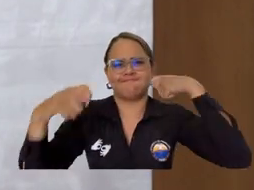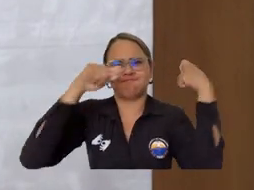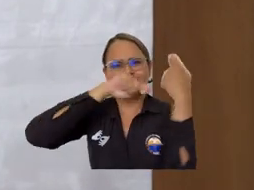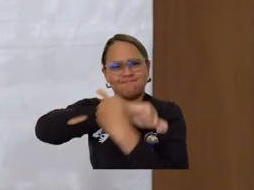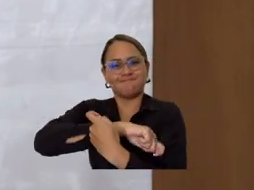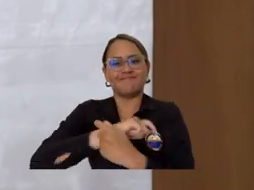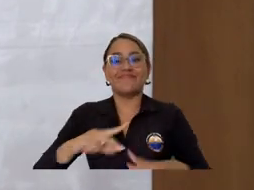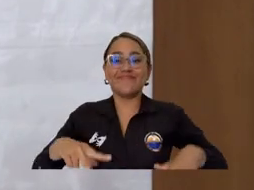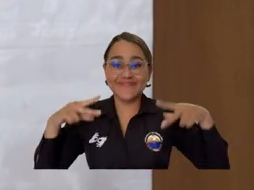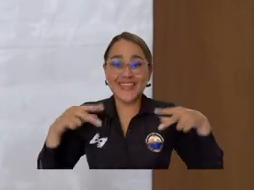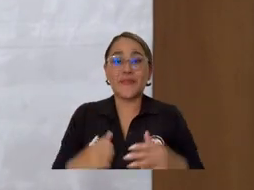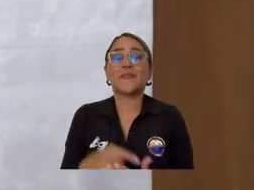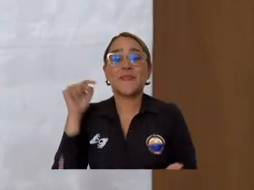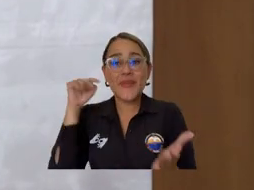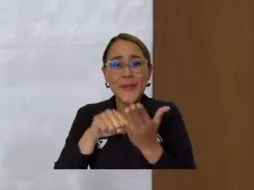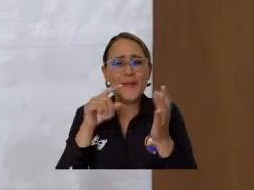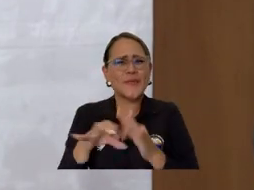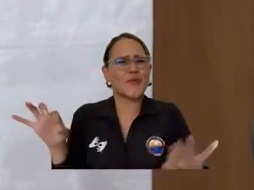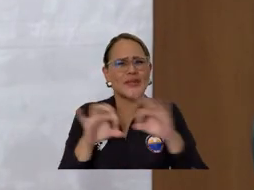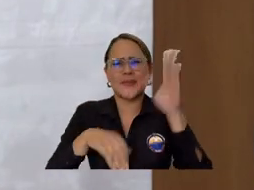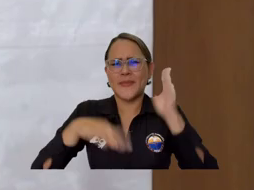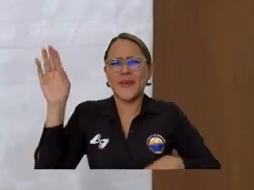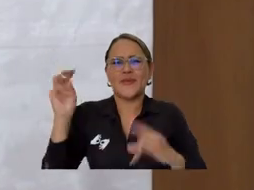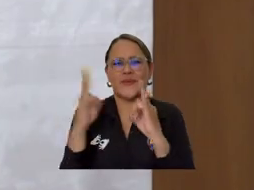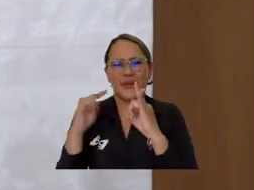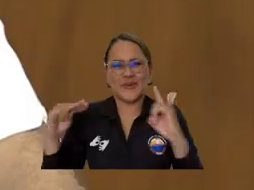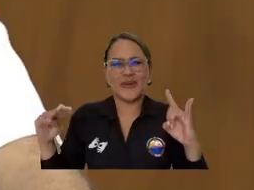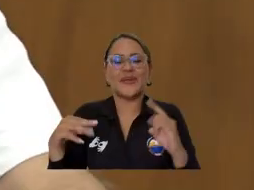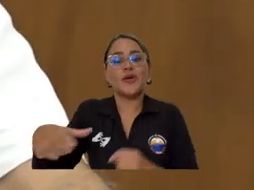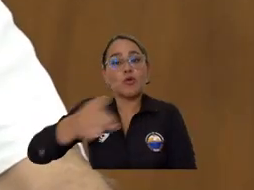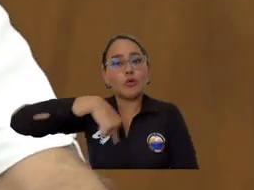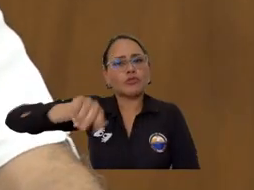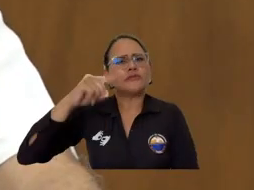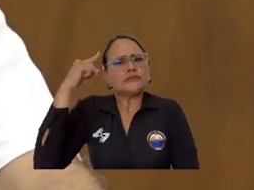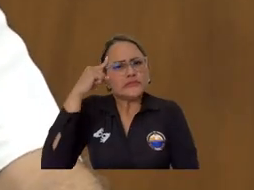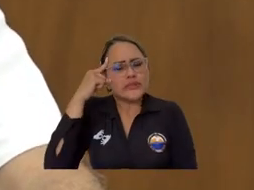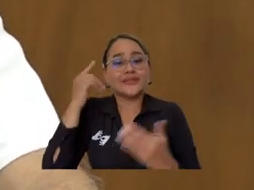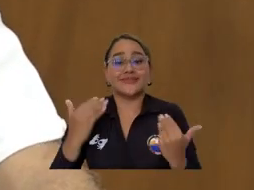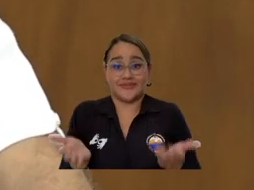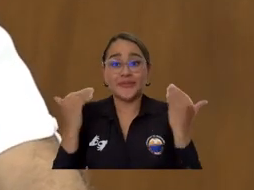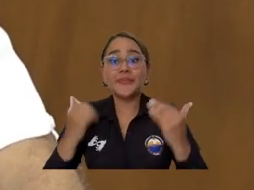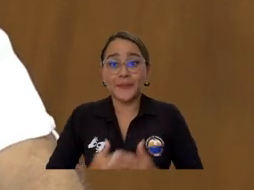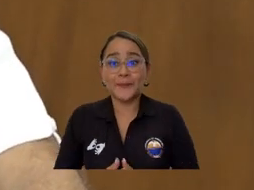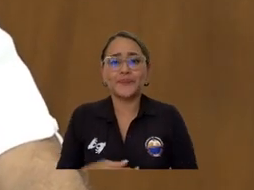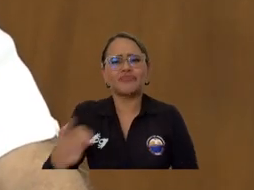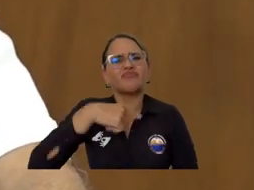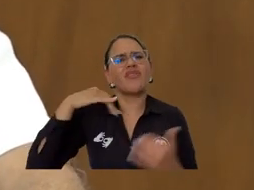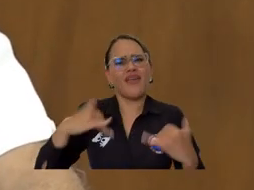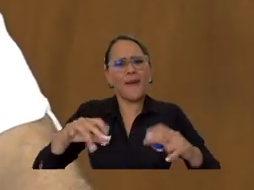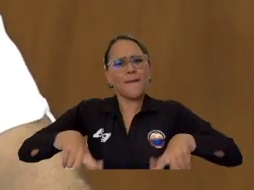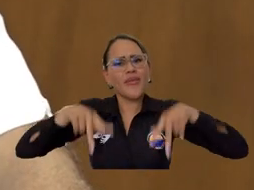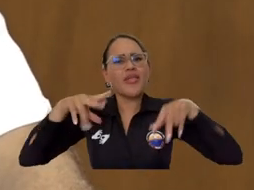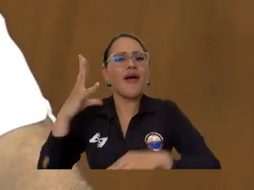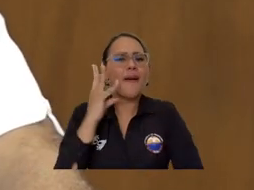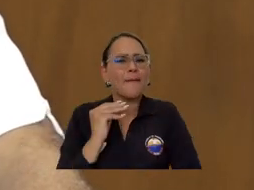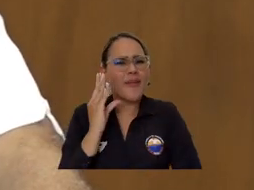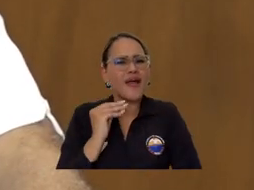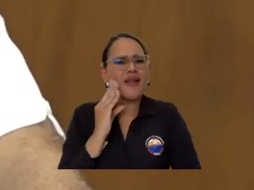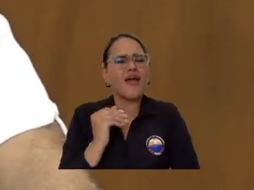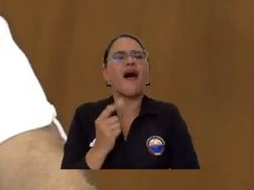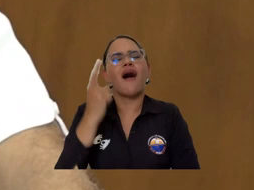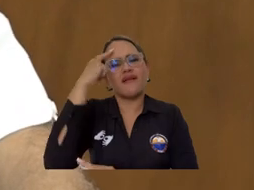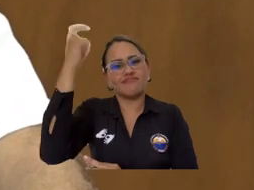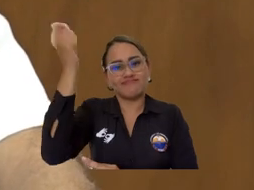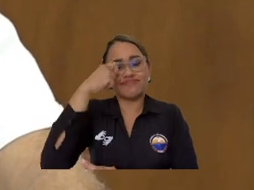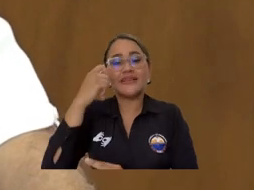gente. Eso yo creo que es el mérito más grande que tiene esta institución, porque me la transformó a mí. Como una experiencia de vida, he llegado a la conclusión de que